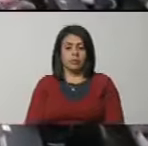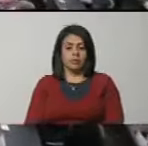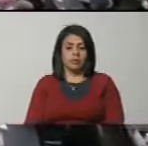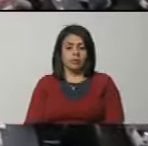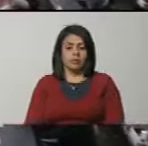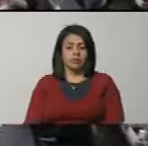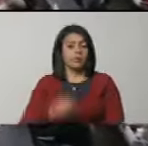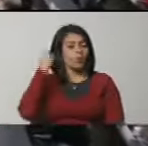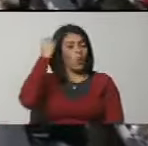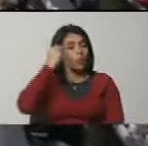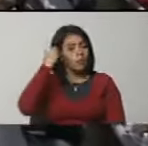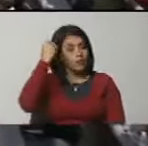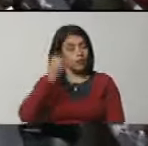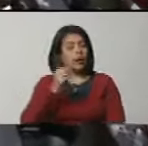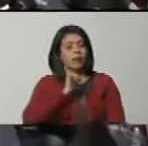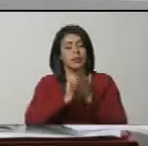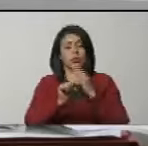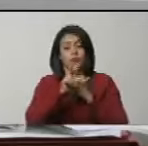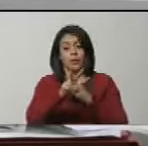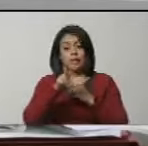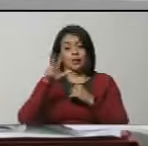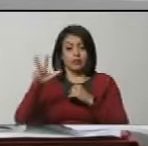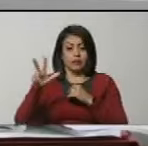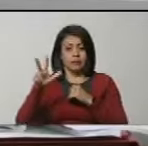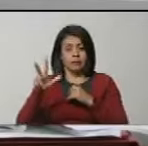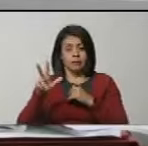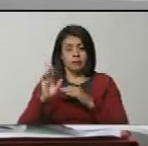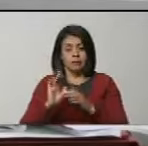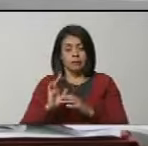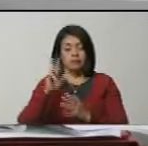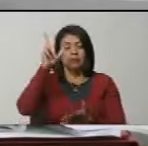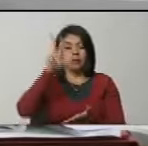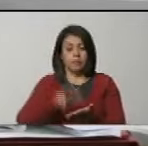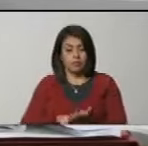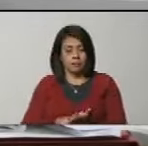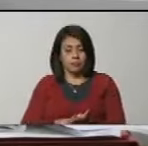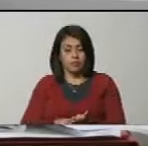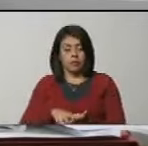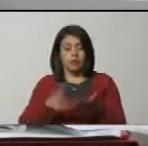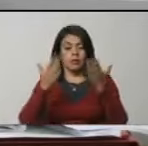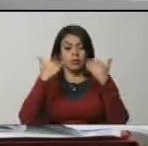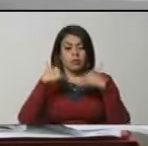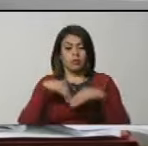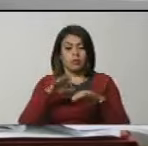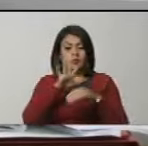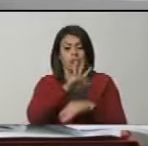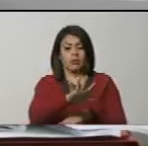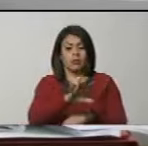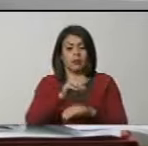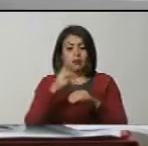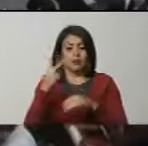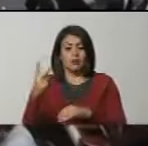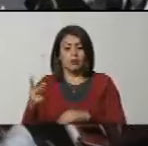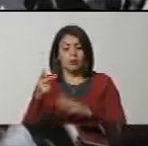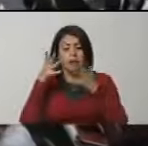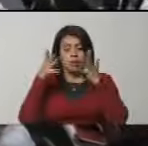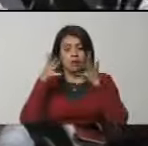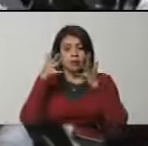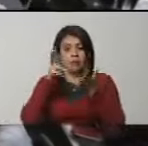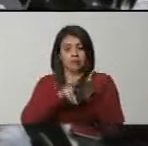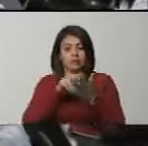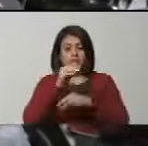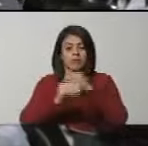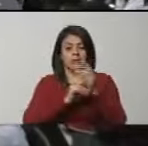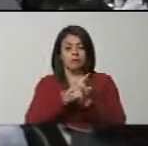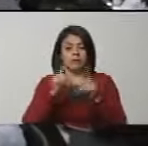En consideración, el artículo 23. Aprobado. Siguiente. Quincuagésimo segundo, se sugiere aprobar la